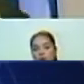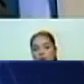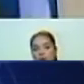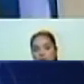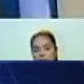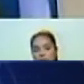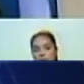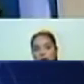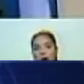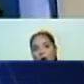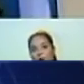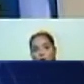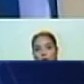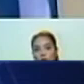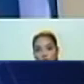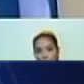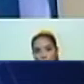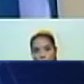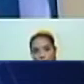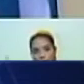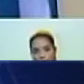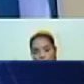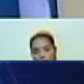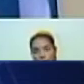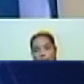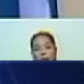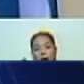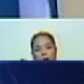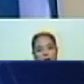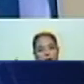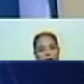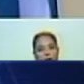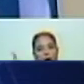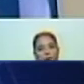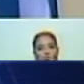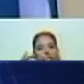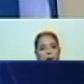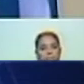en la faja petrolífera del Orinoco para tocar a varios empresarios,